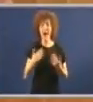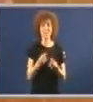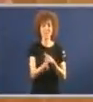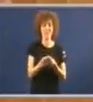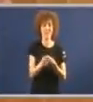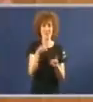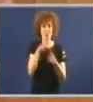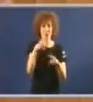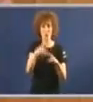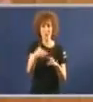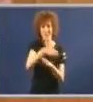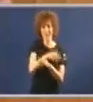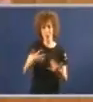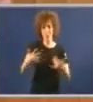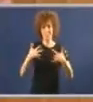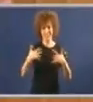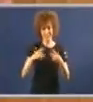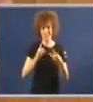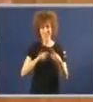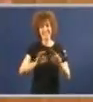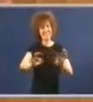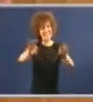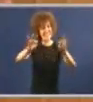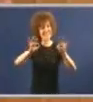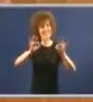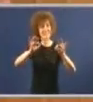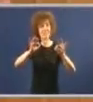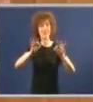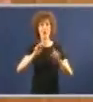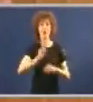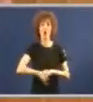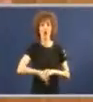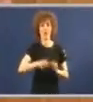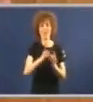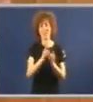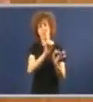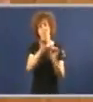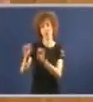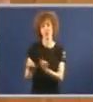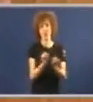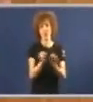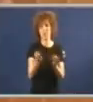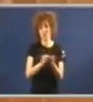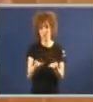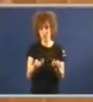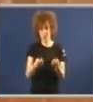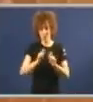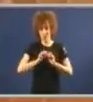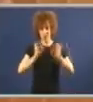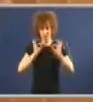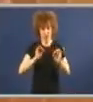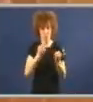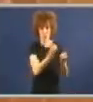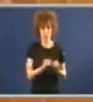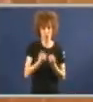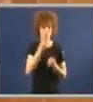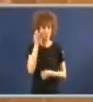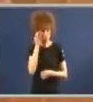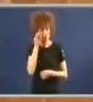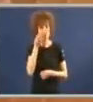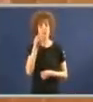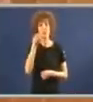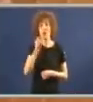prevención das víctimas, en especial nas ordes de protección, o que deriva en desprotección para as mulleres e incremento do